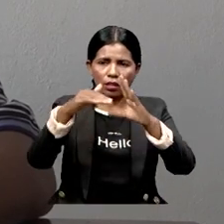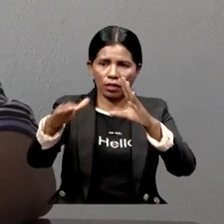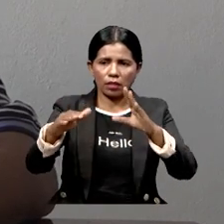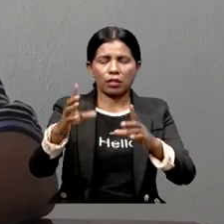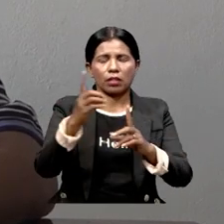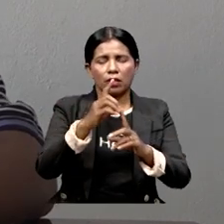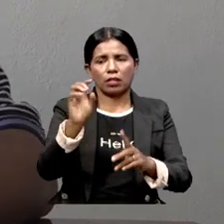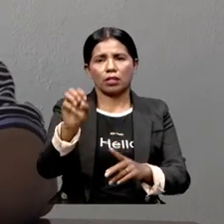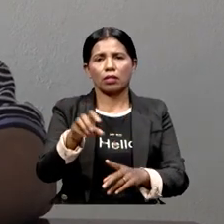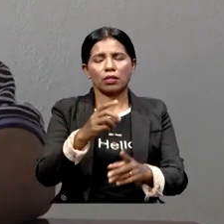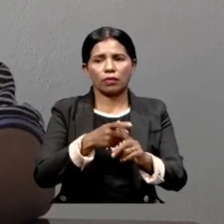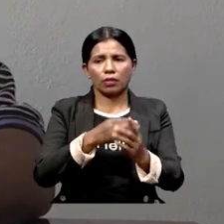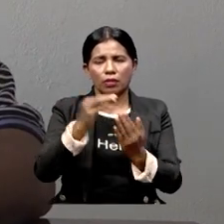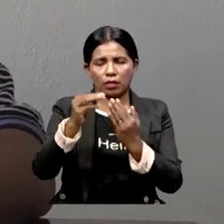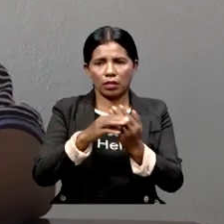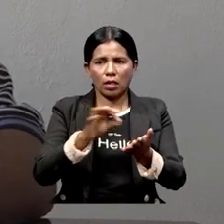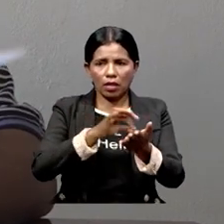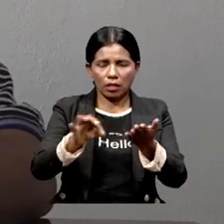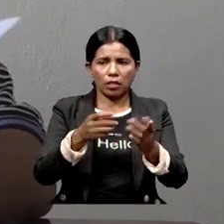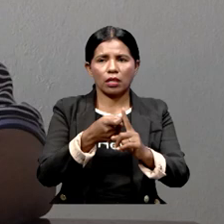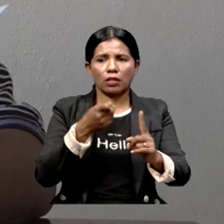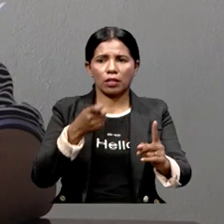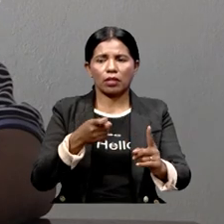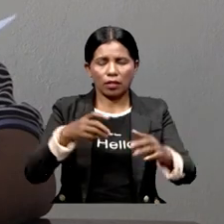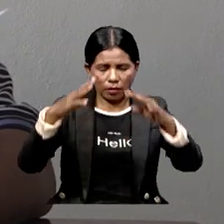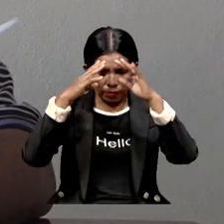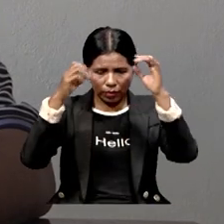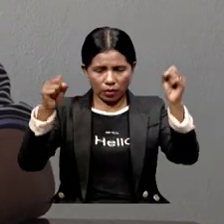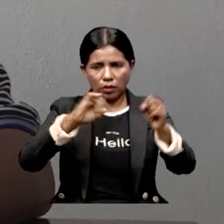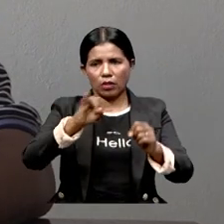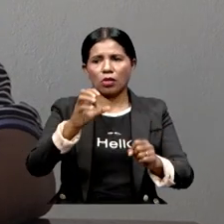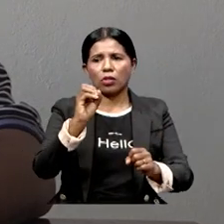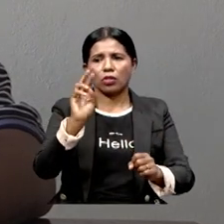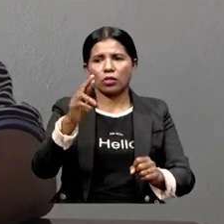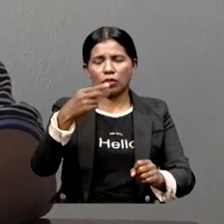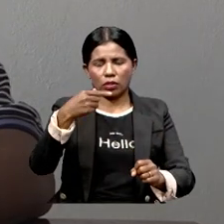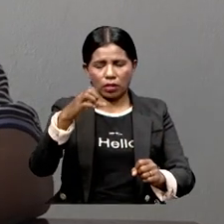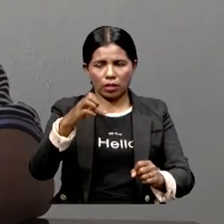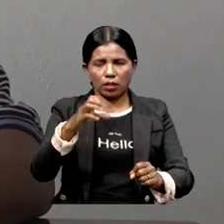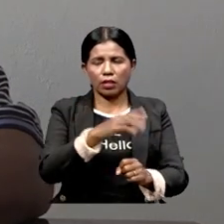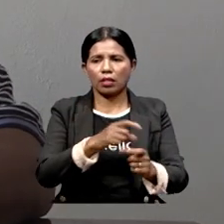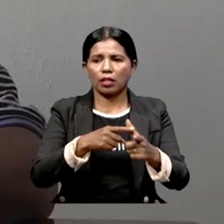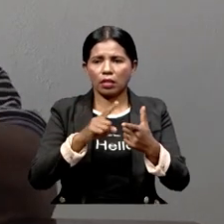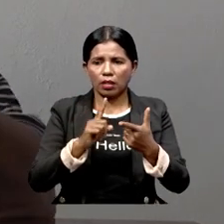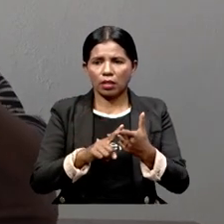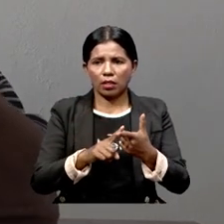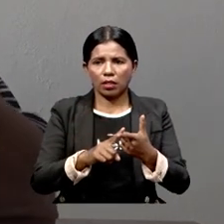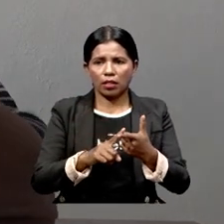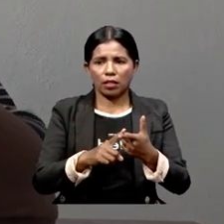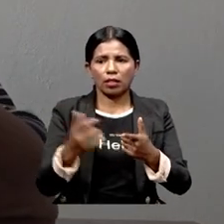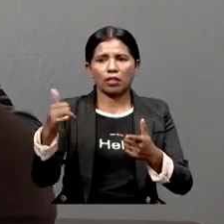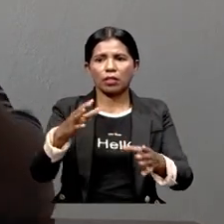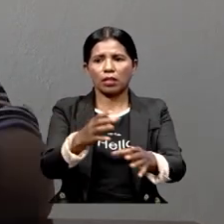marzo de 2024. Y así nos fue el presidente Jorge Manuel de Arruz Serrano, y si no es cierto, si